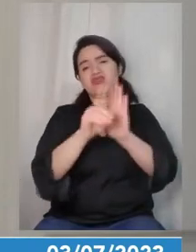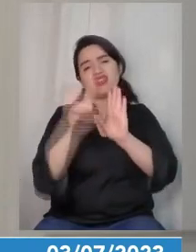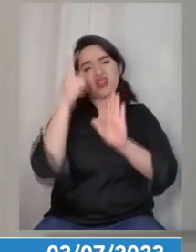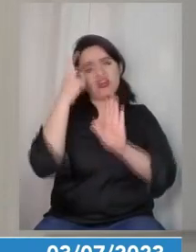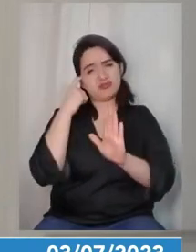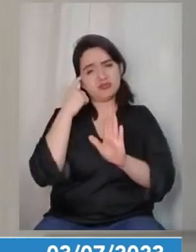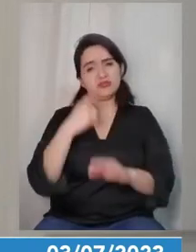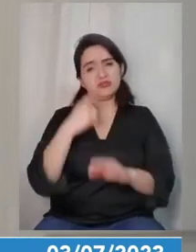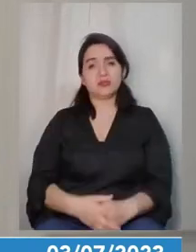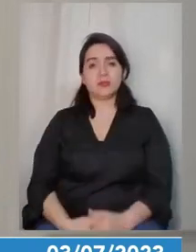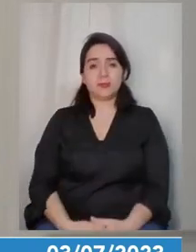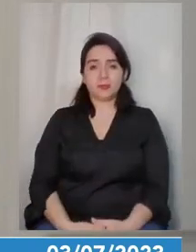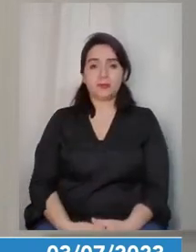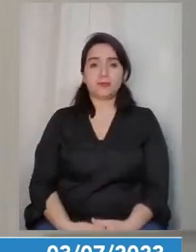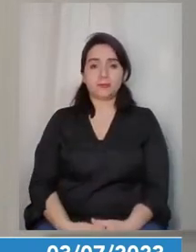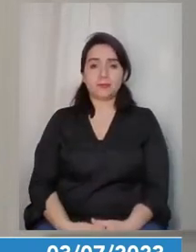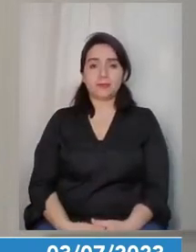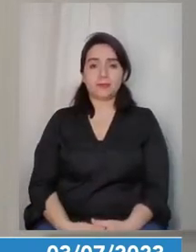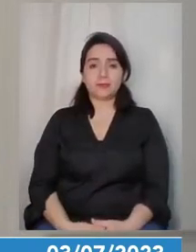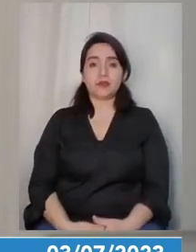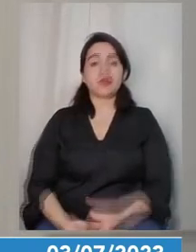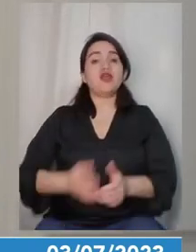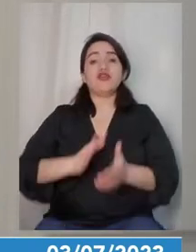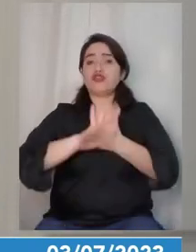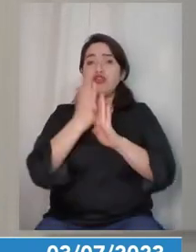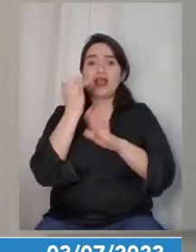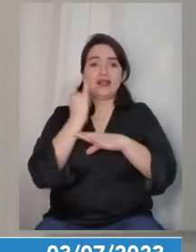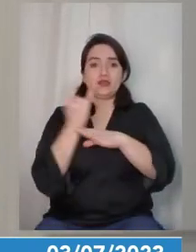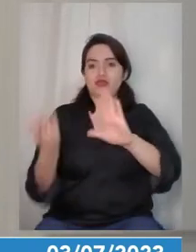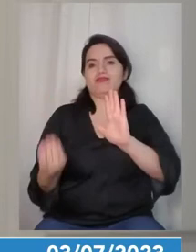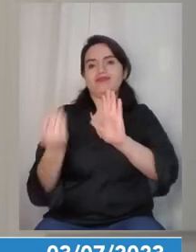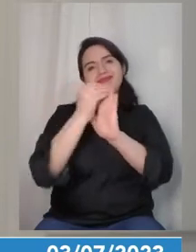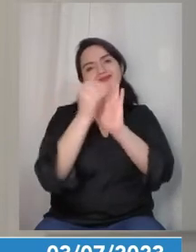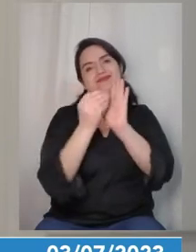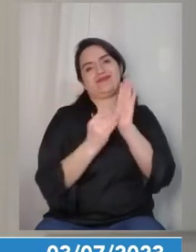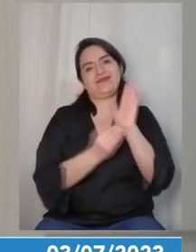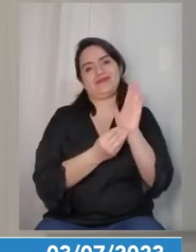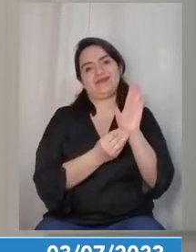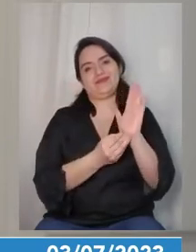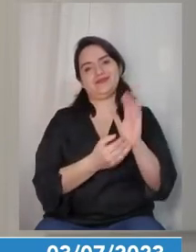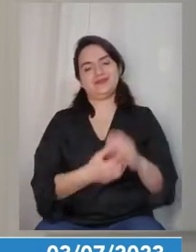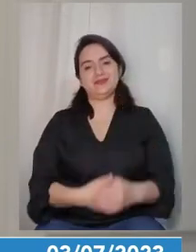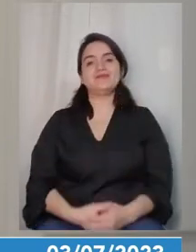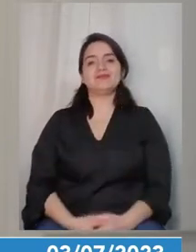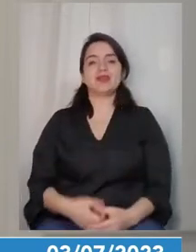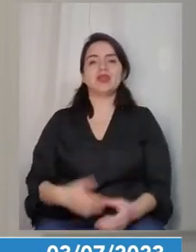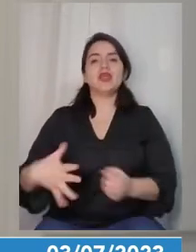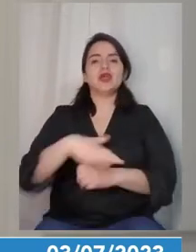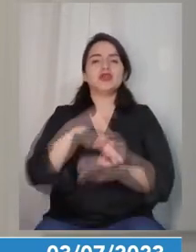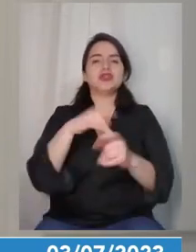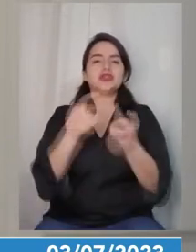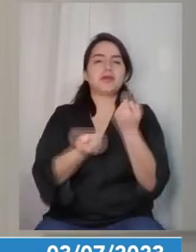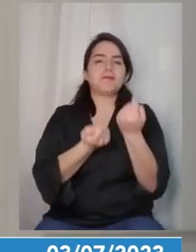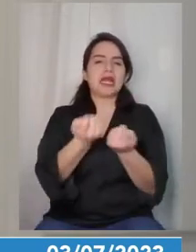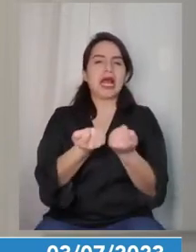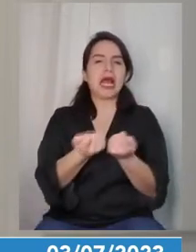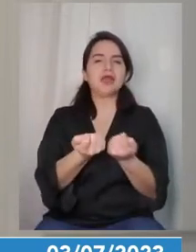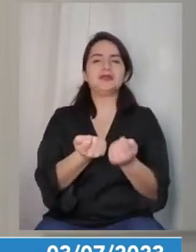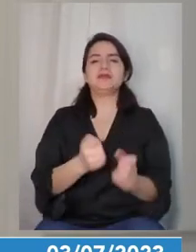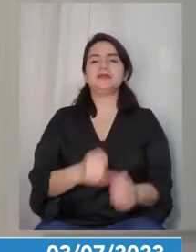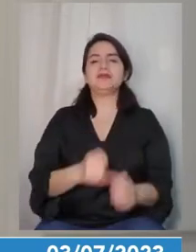para llevar todas las institucionalidades, ¿me entiendes? O sea, Comisión de Mercado Financiero por un lado, todo lo que fuera